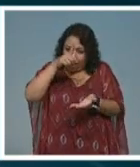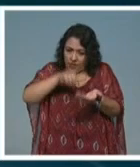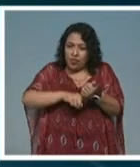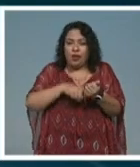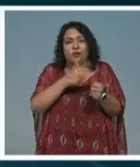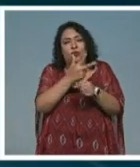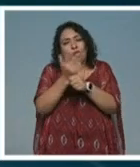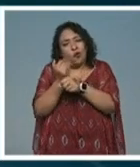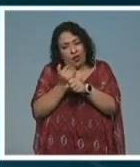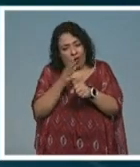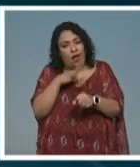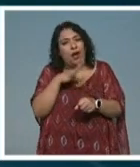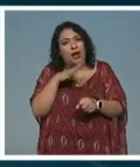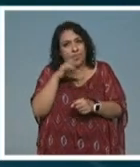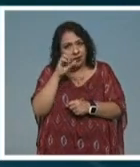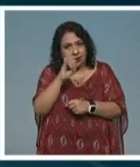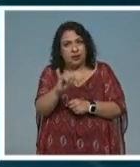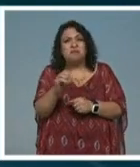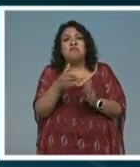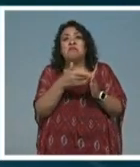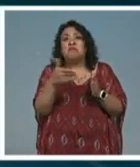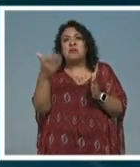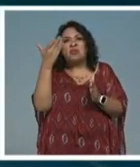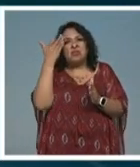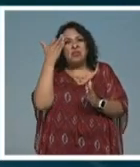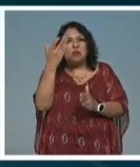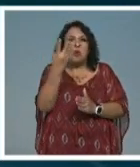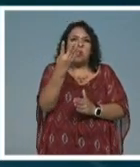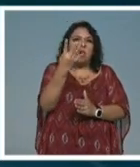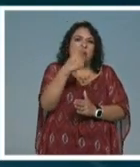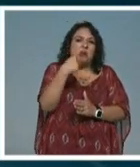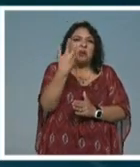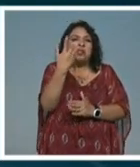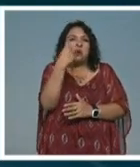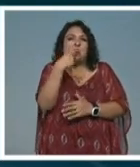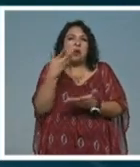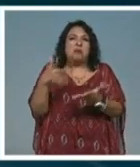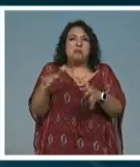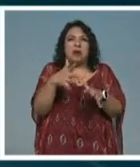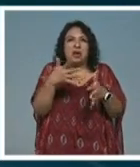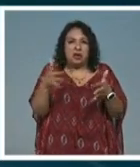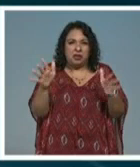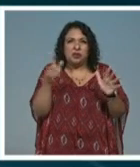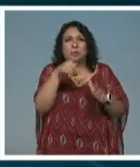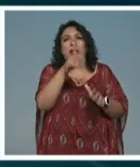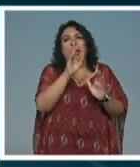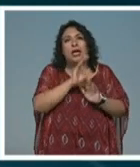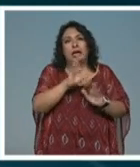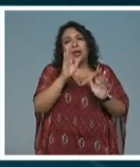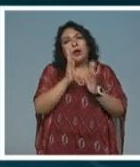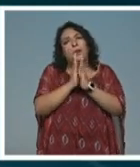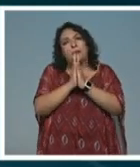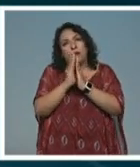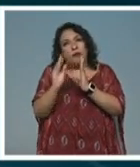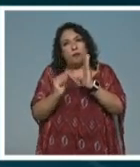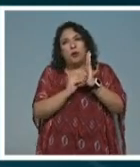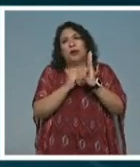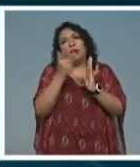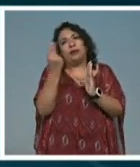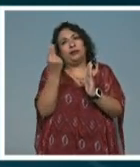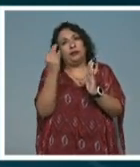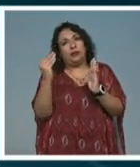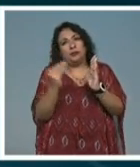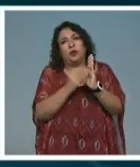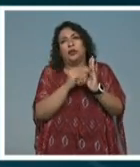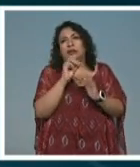de este documental. Va a durar como 4 horas o 5, ¿no? Ground Control to Major Tom, por favor. Sí, por supuesto, no puede faltar,